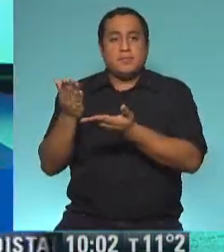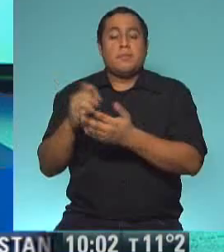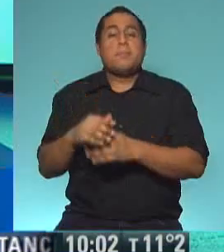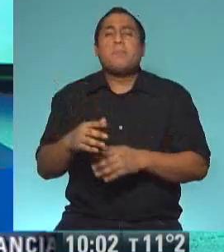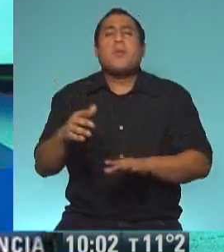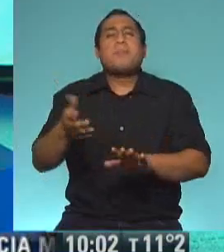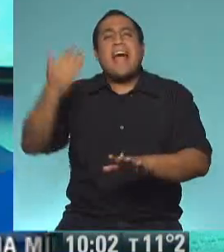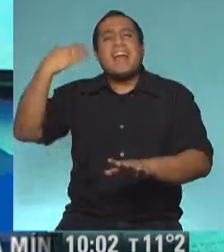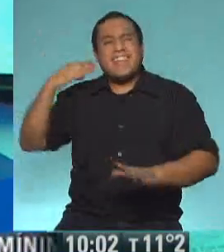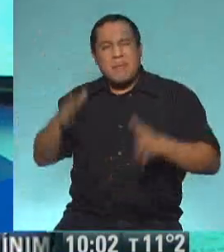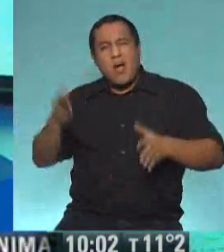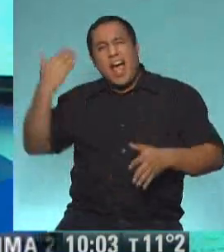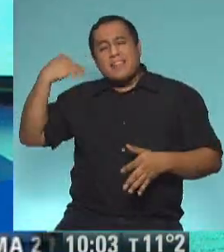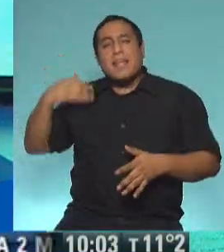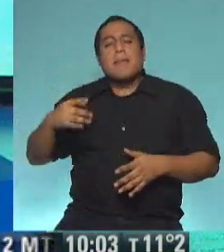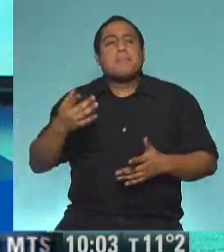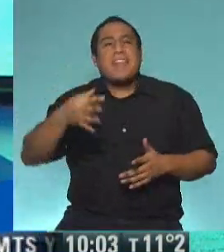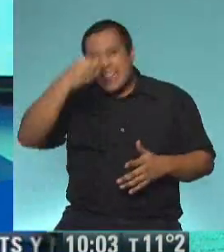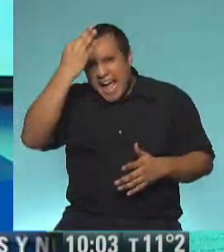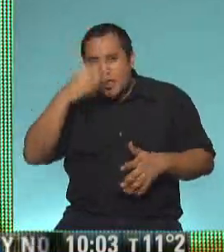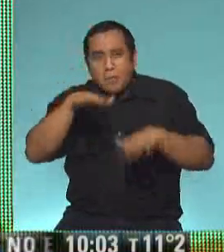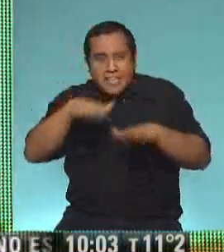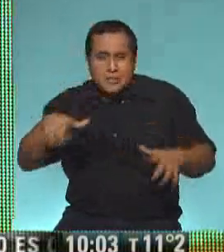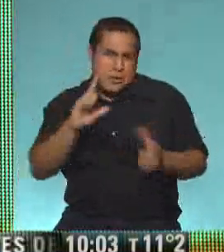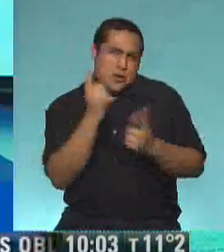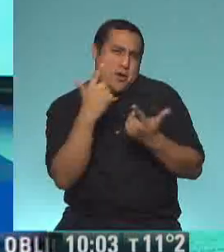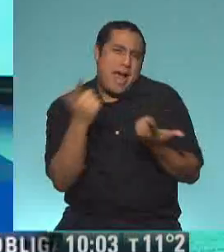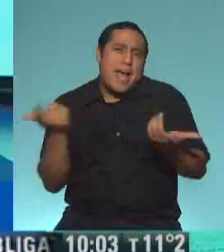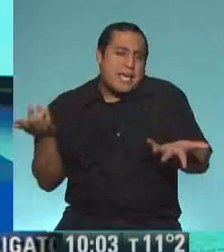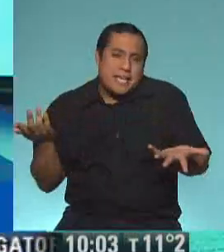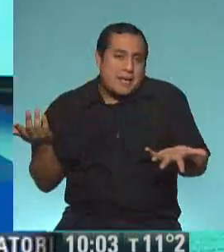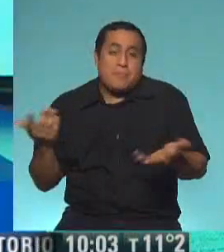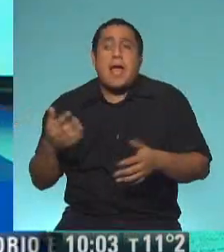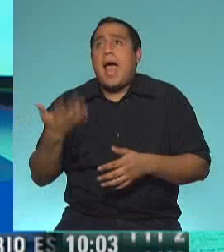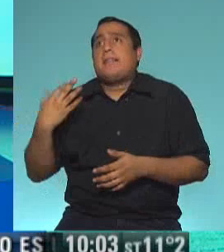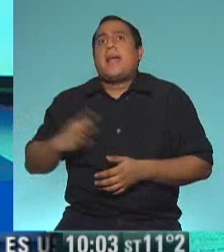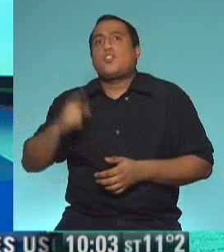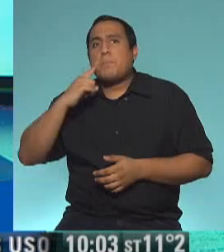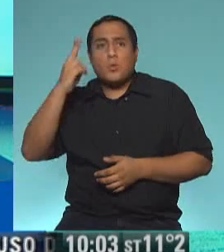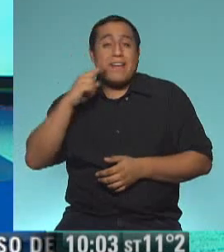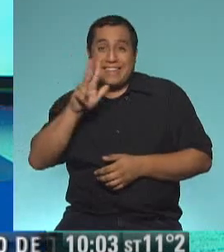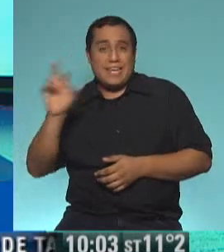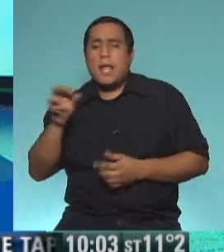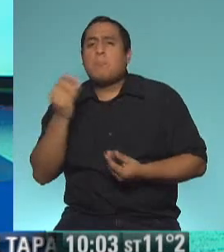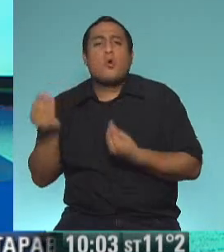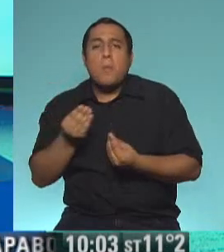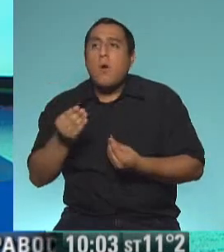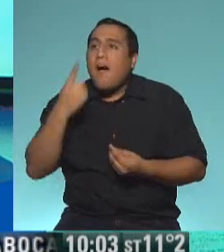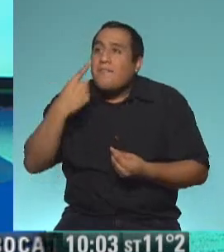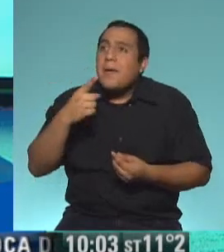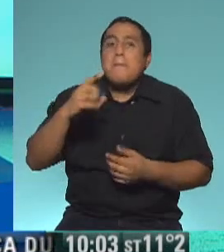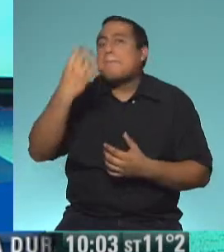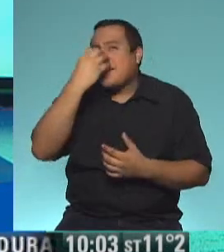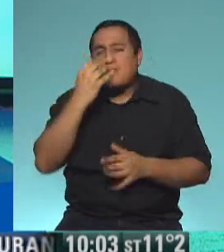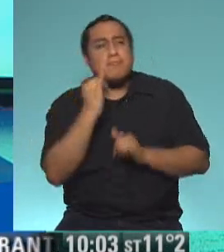época, seño, no había teatro para chicos. Claro, entonces los chicos de esa época, de los años 30, de 1930, se entretenían con los payasos del circo, que